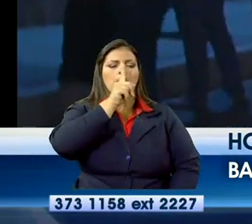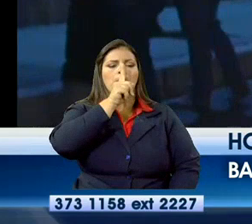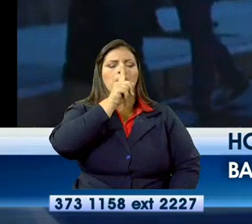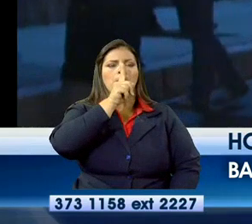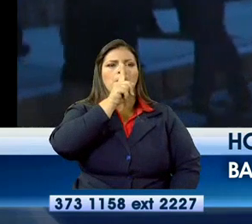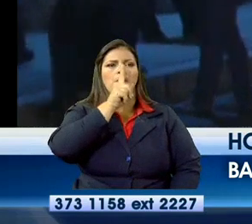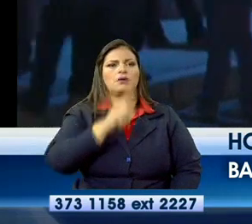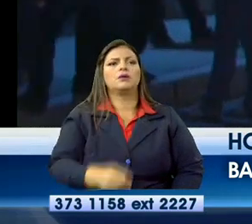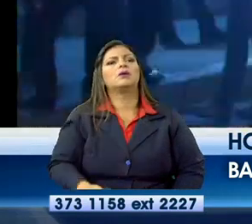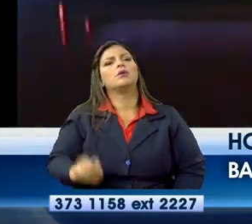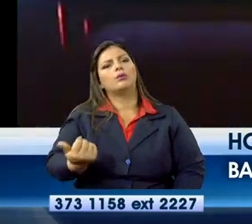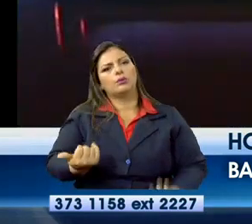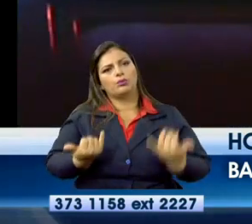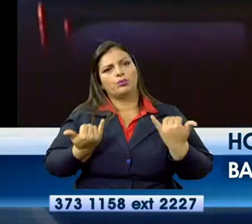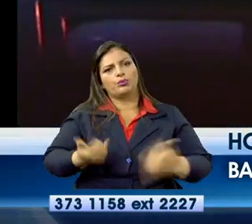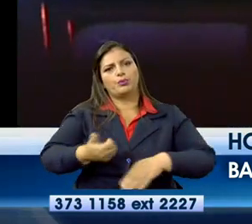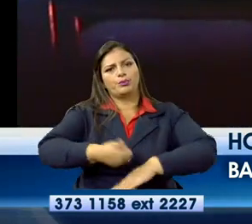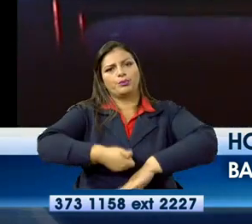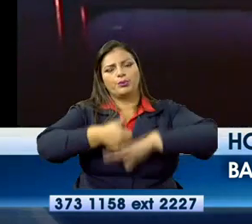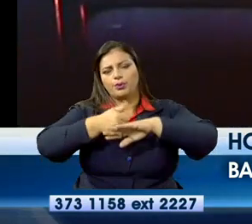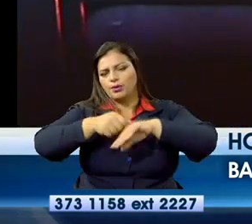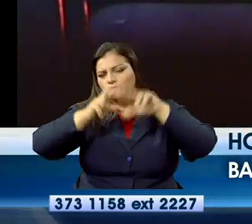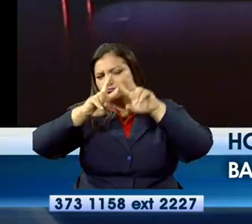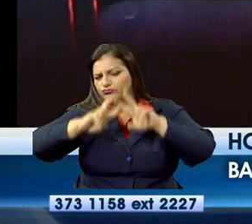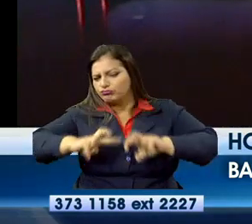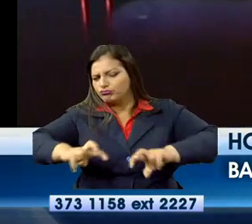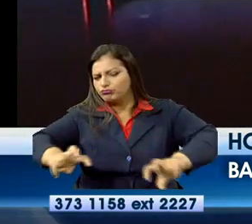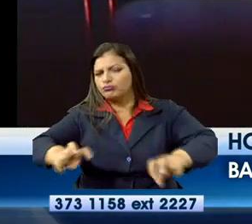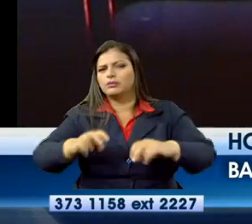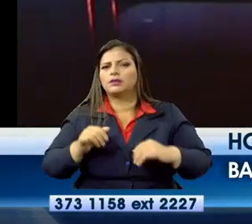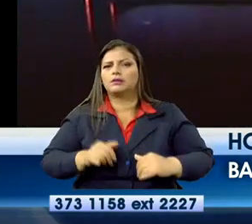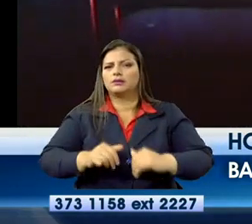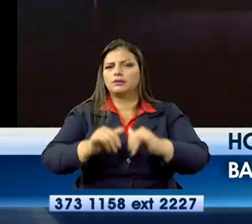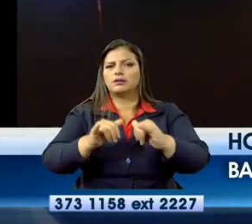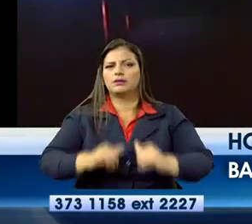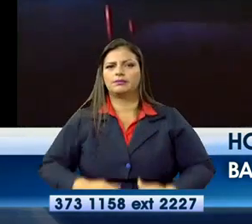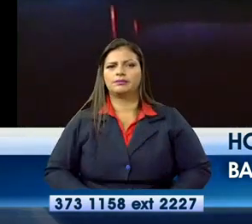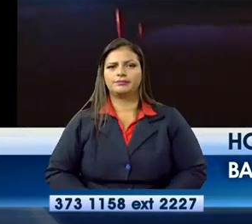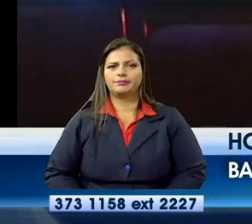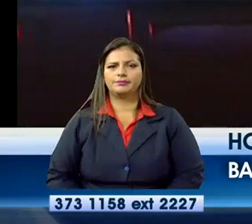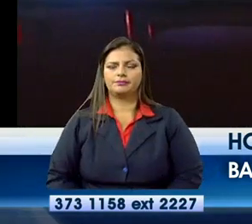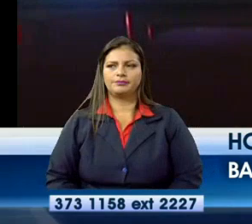en marcha, esperando tener resultados lo antes posible.